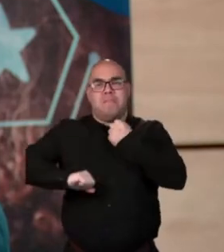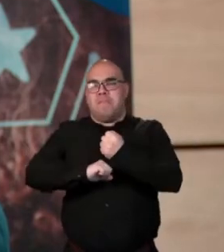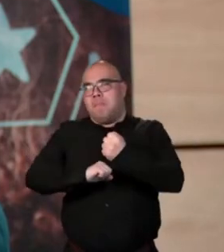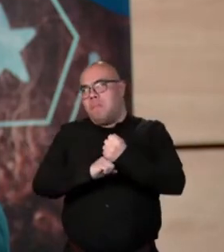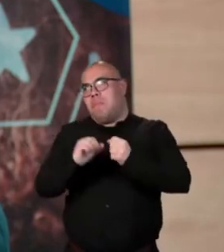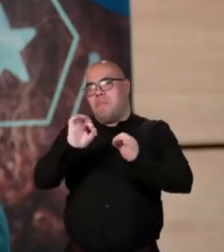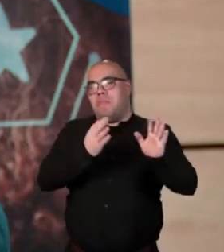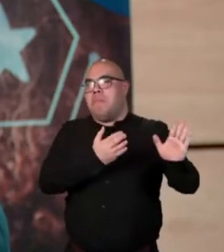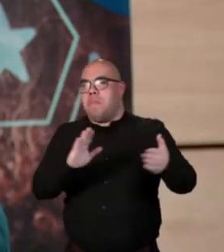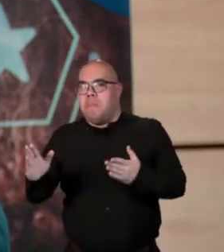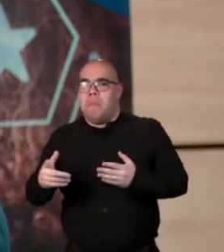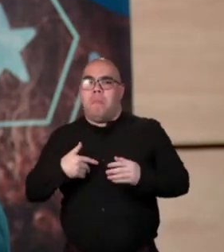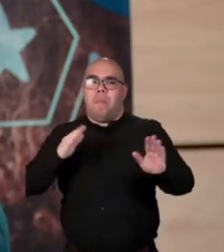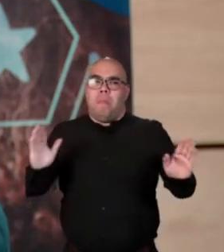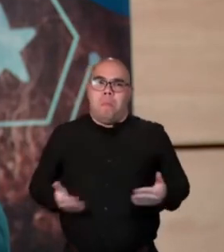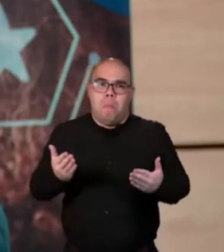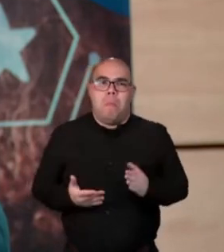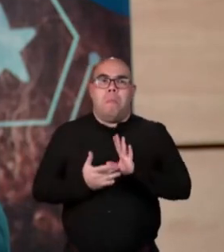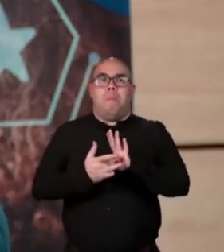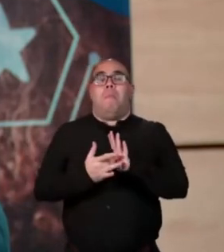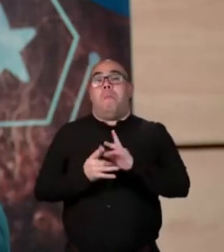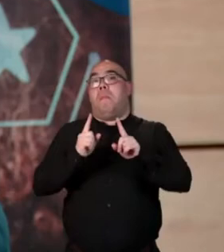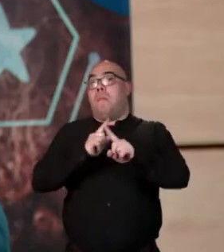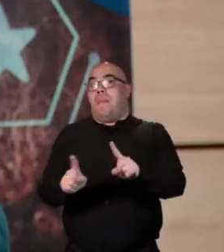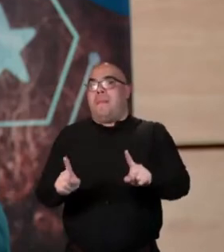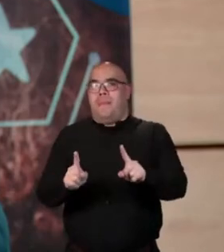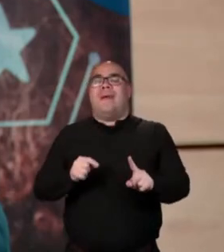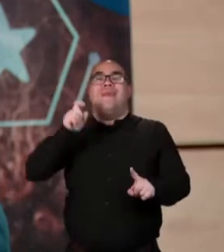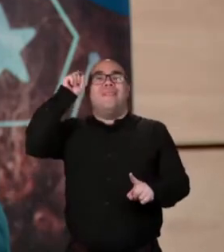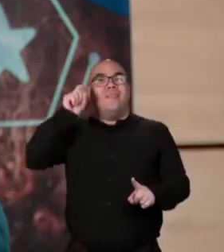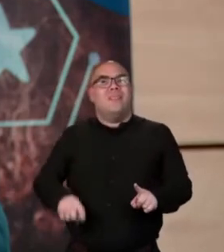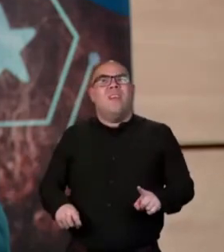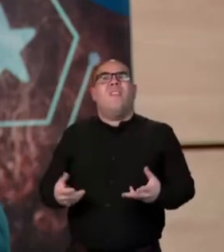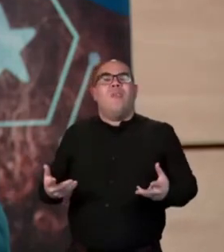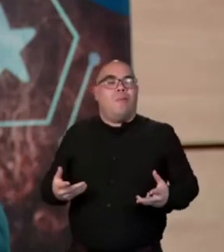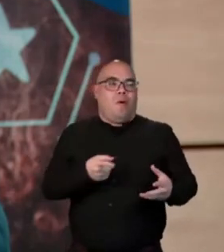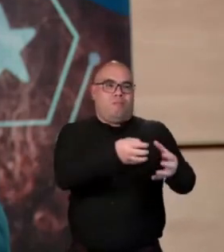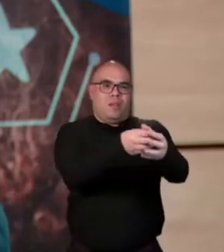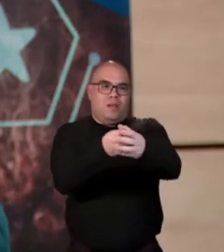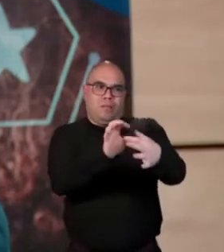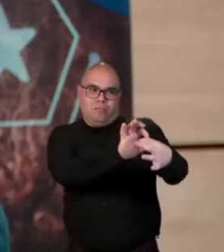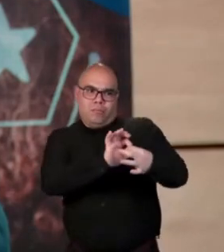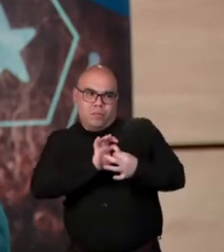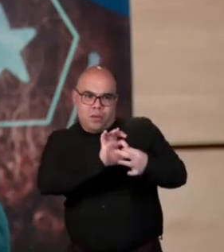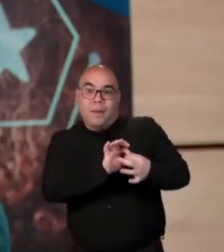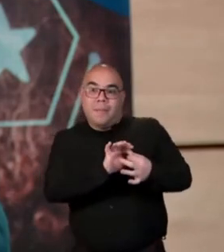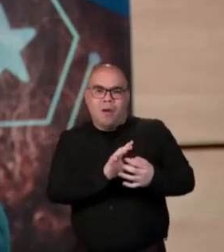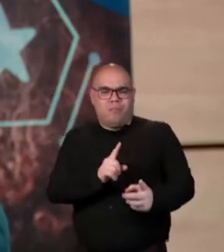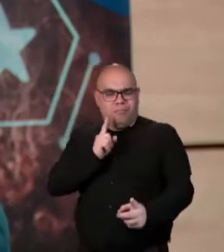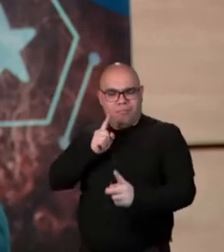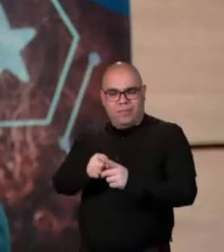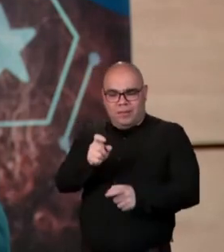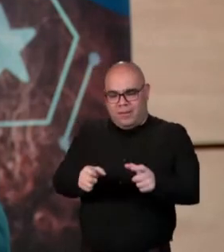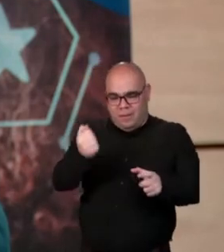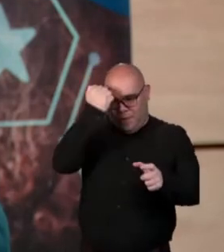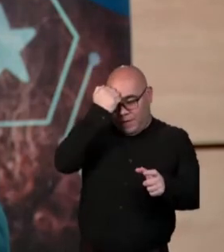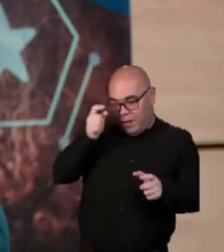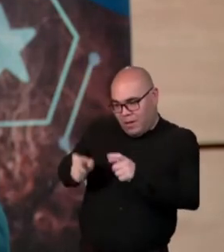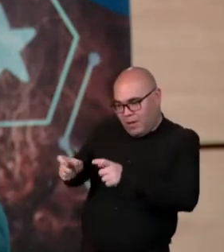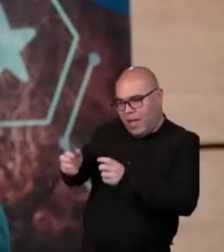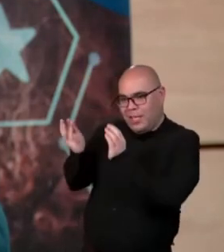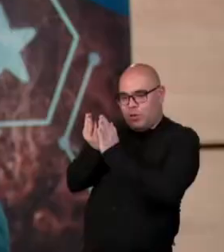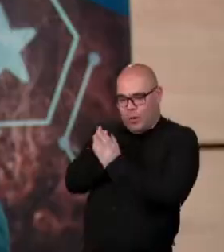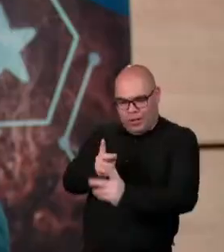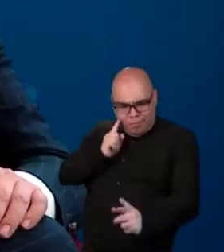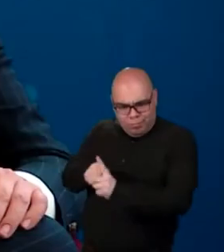lo necesitábamos también importante tenerlos pero coordinados con el aspecto central que son nuestros profesores y nuestros estudiantes